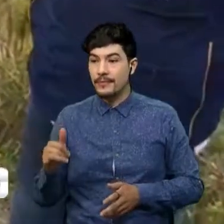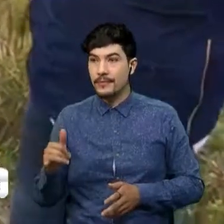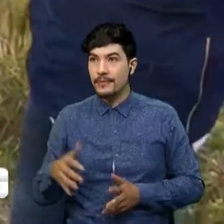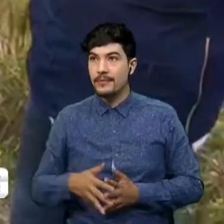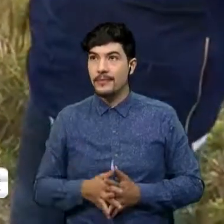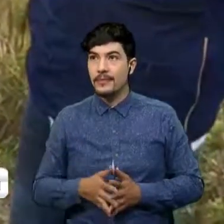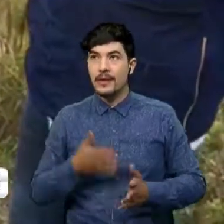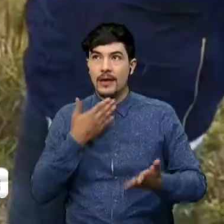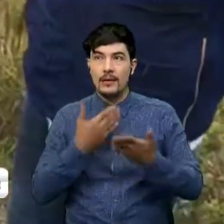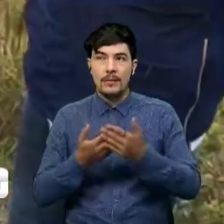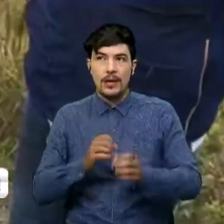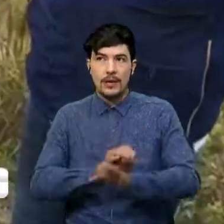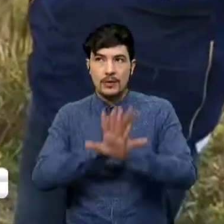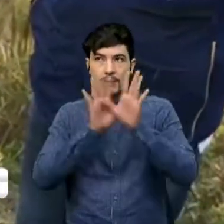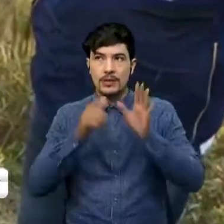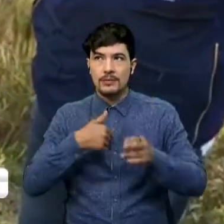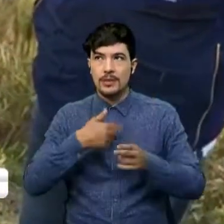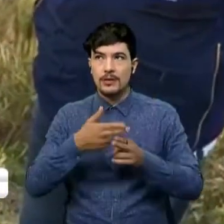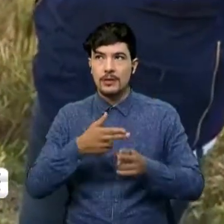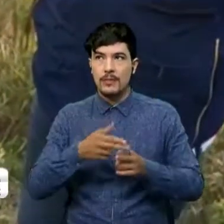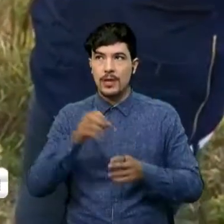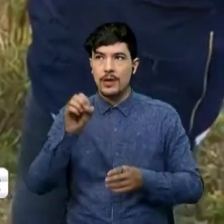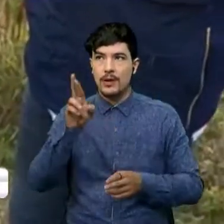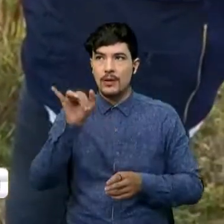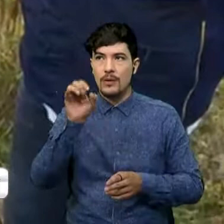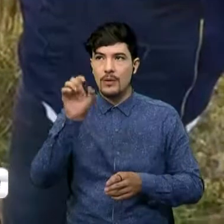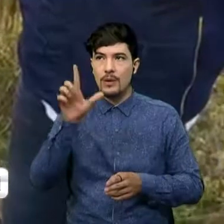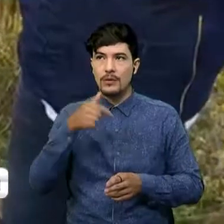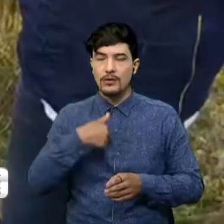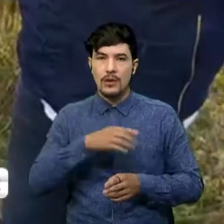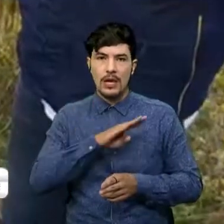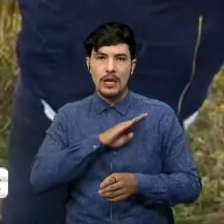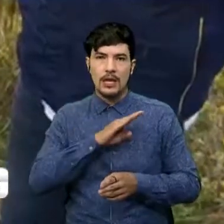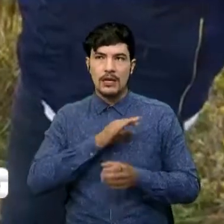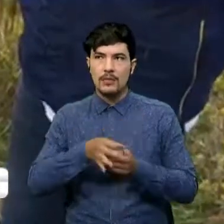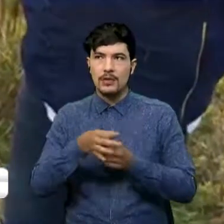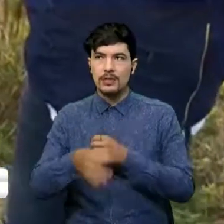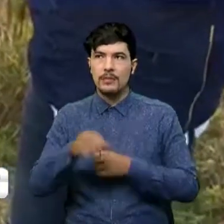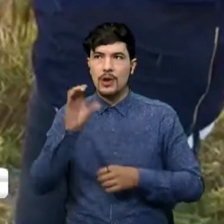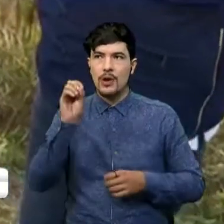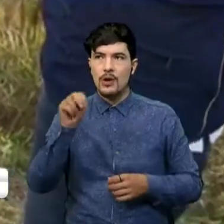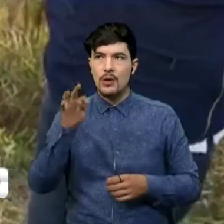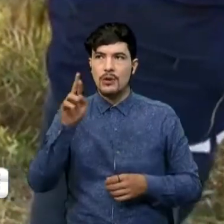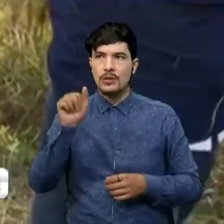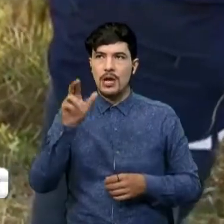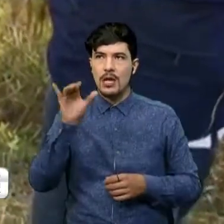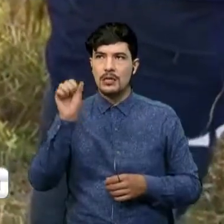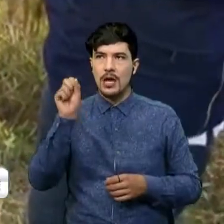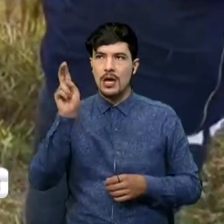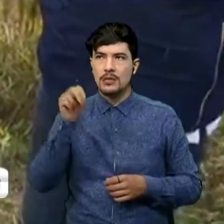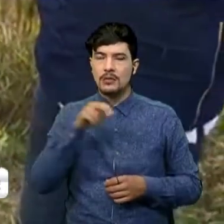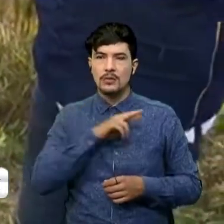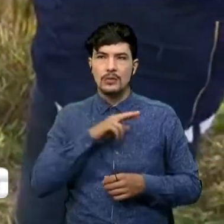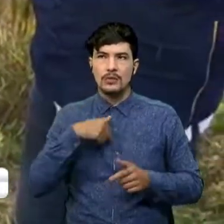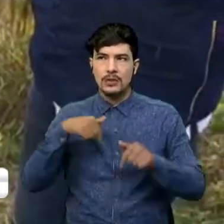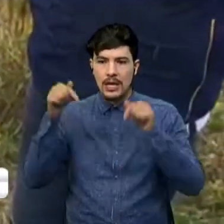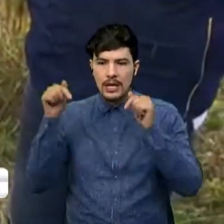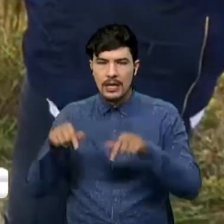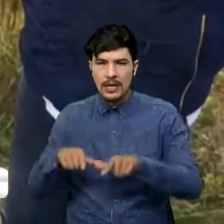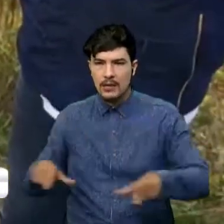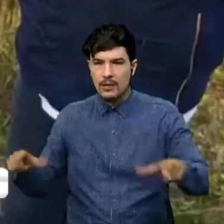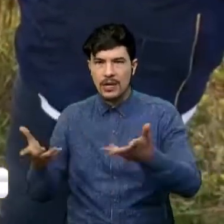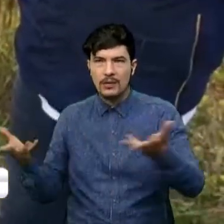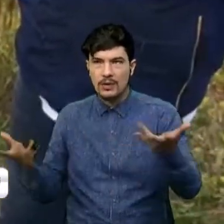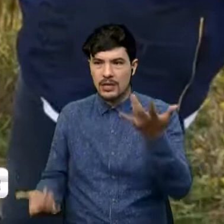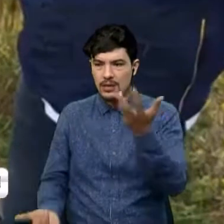Muy buenos días, le habla Oriol Plata, alcalde del municipio de Contratación. Nos encontramos donde se encuentra el incendio en el